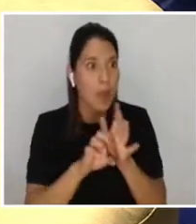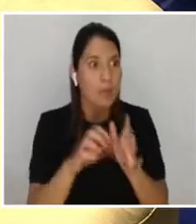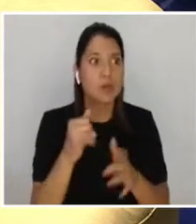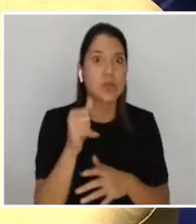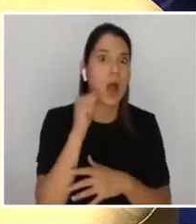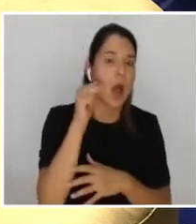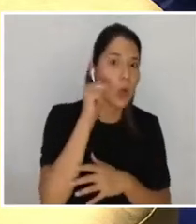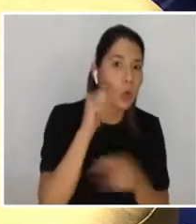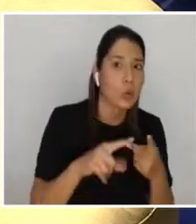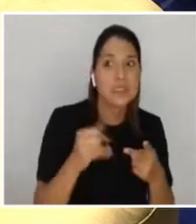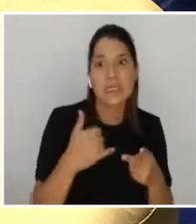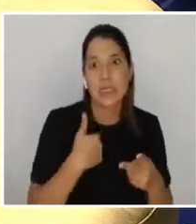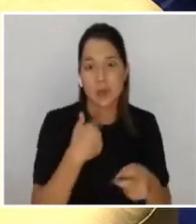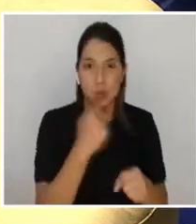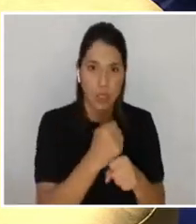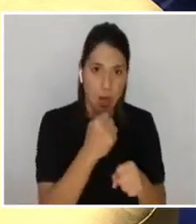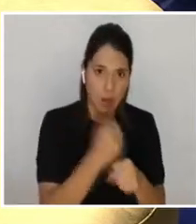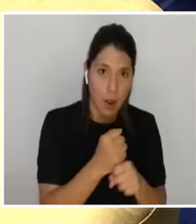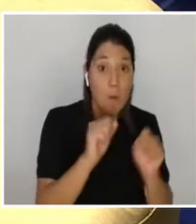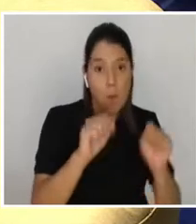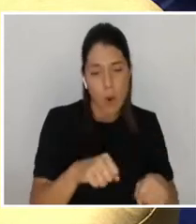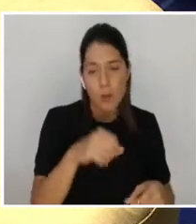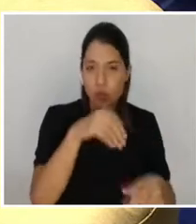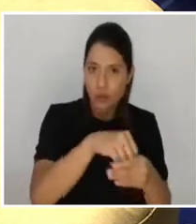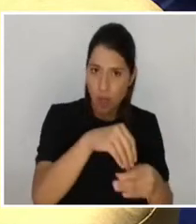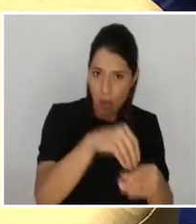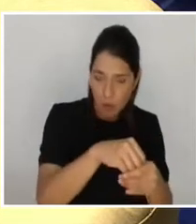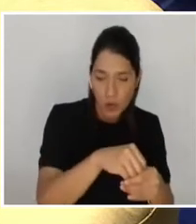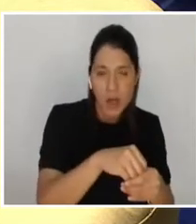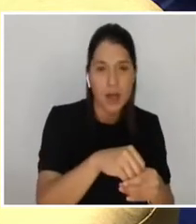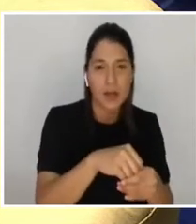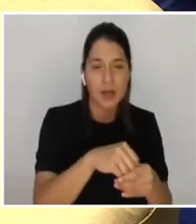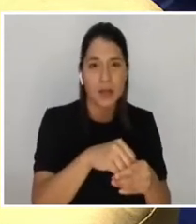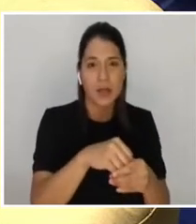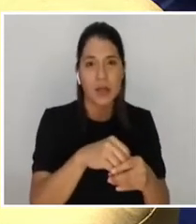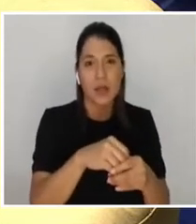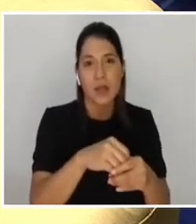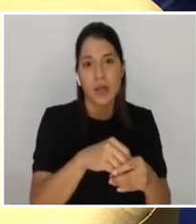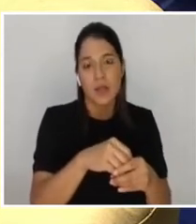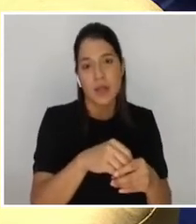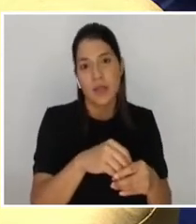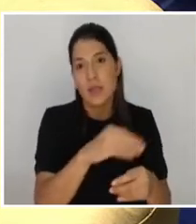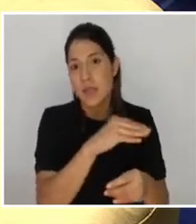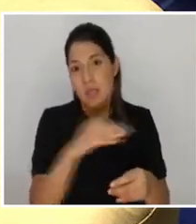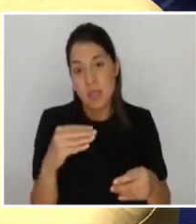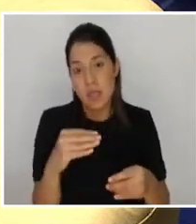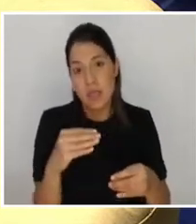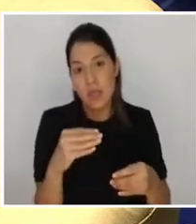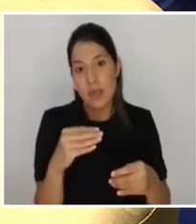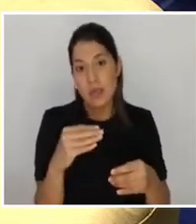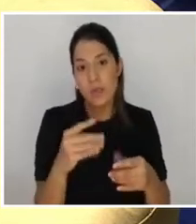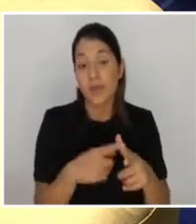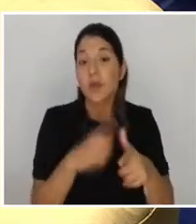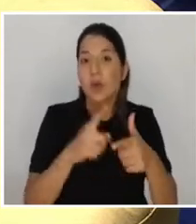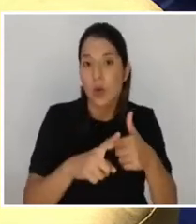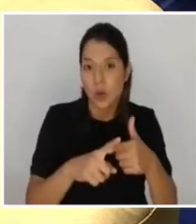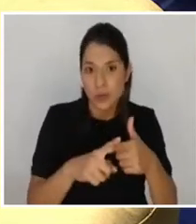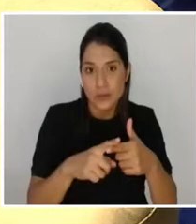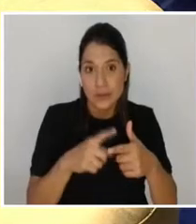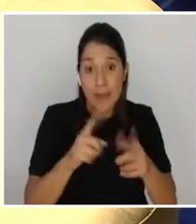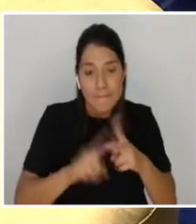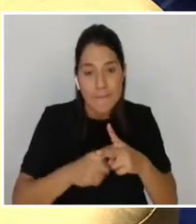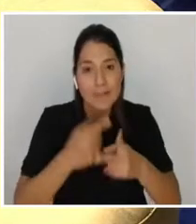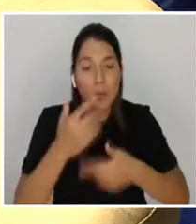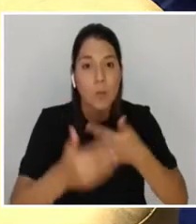trabajo, podemos hacer un ahorro, ¿verdad? Desde el fondo que nos dan y así vamos generando ese proceso, ¿verdad?